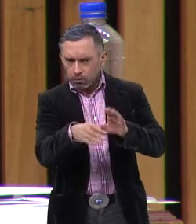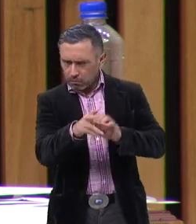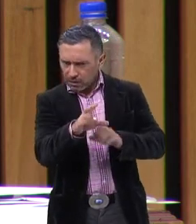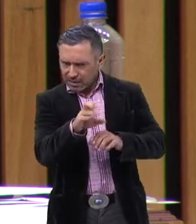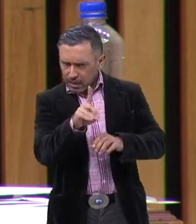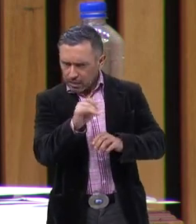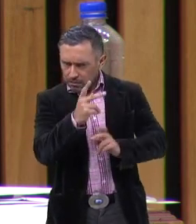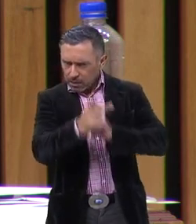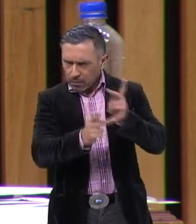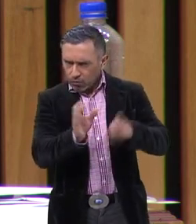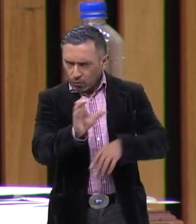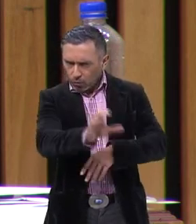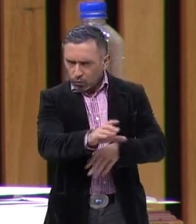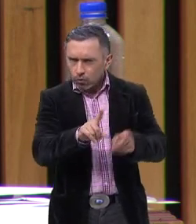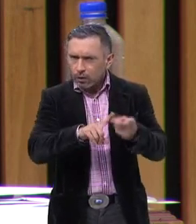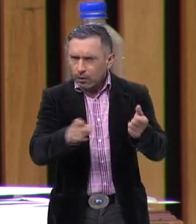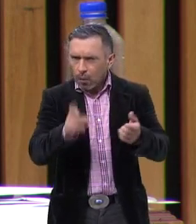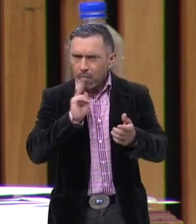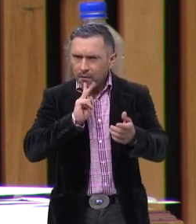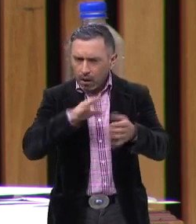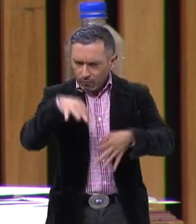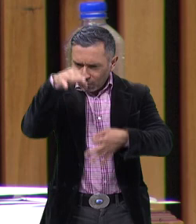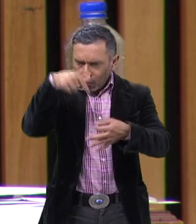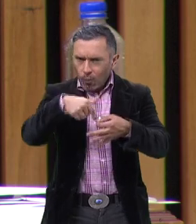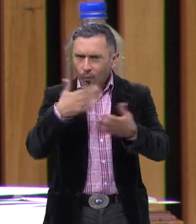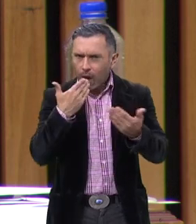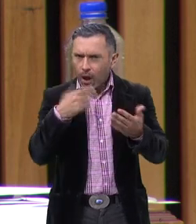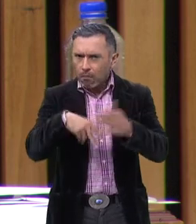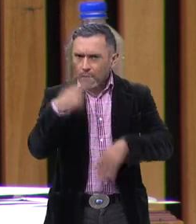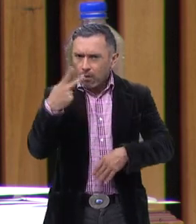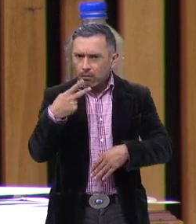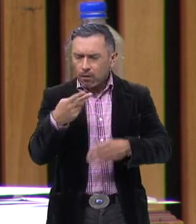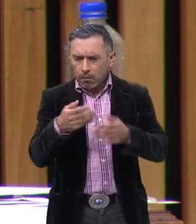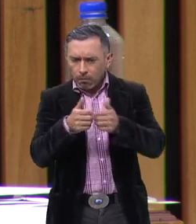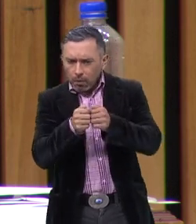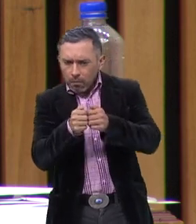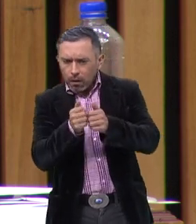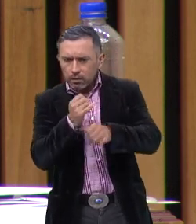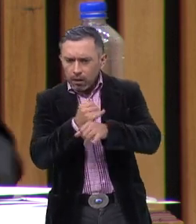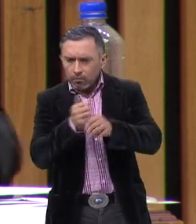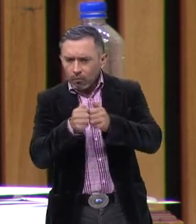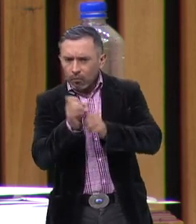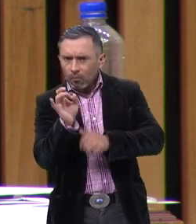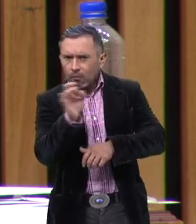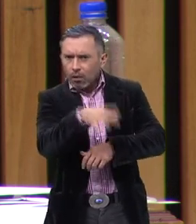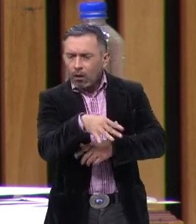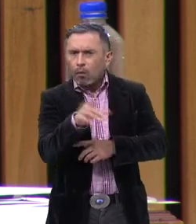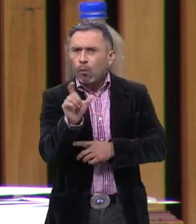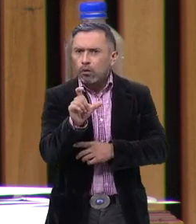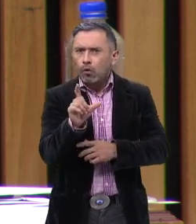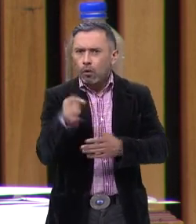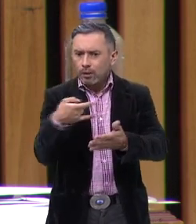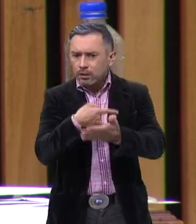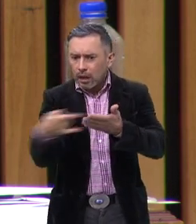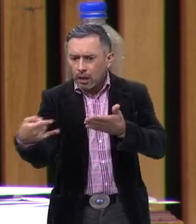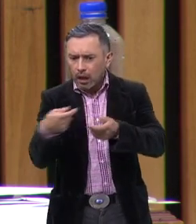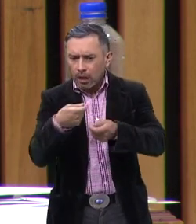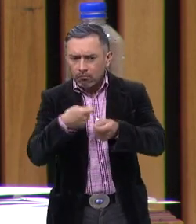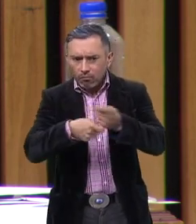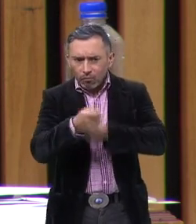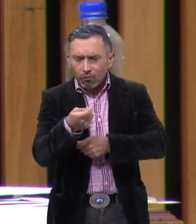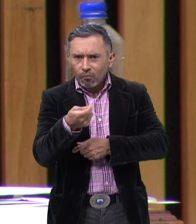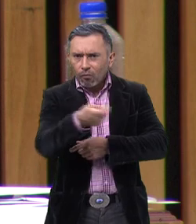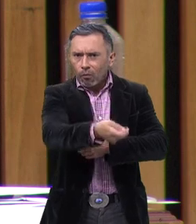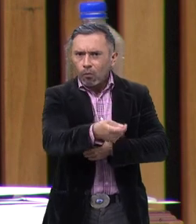cendi Cuándo se hizo la transferencia o se emitió un cheque no hay nada ni una sola